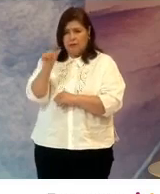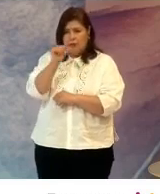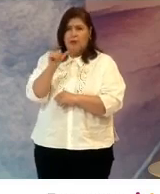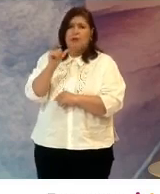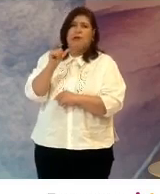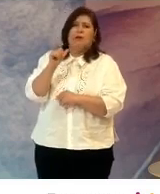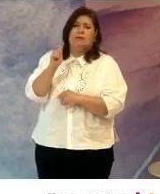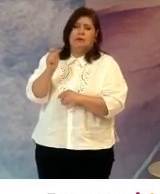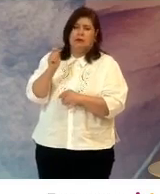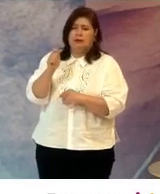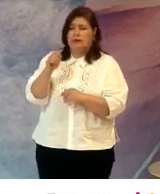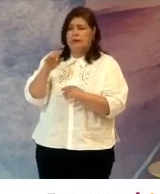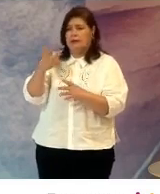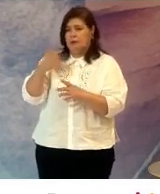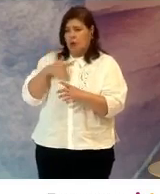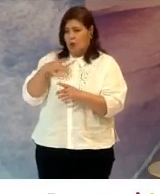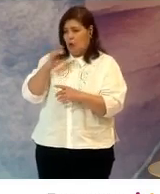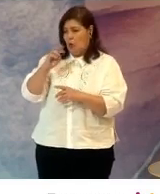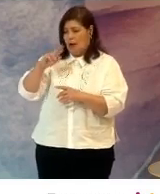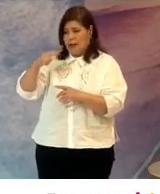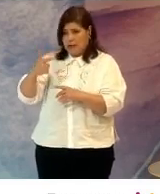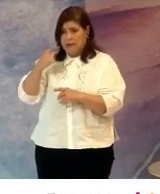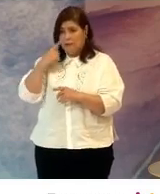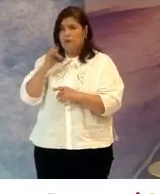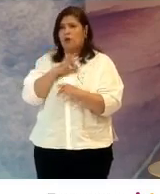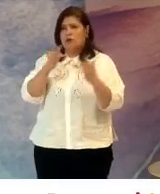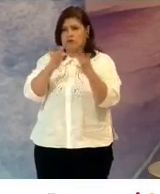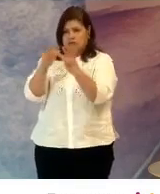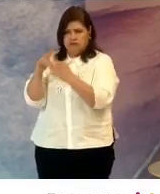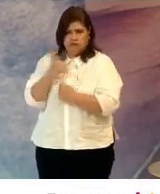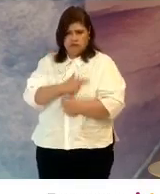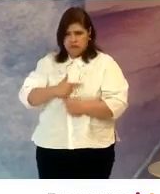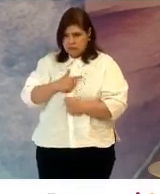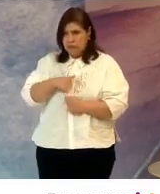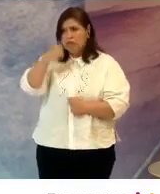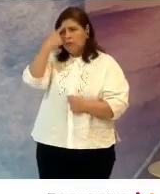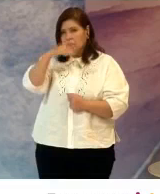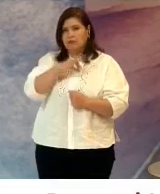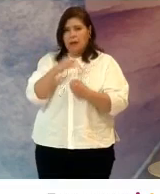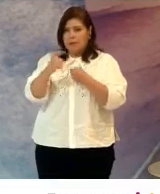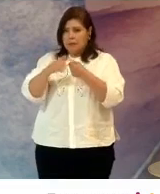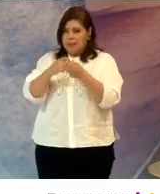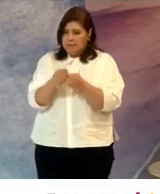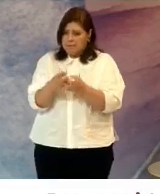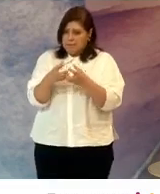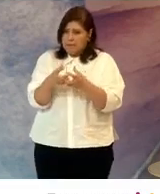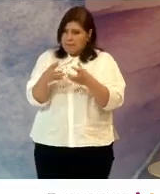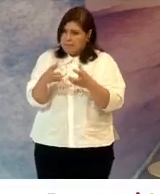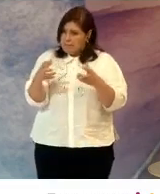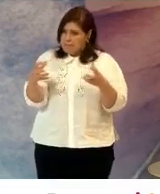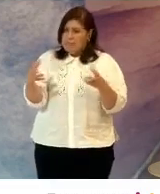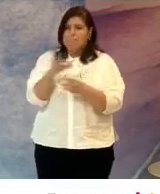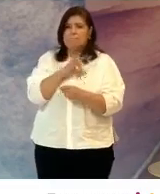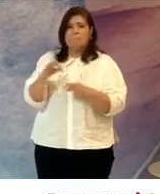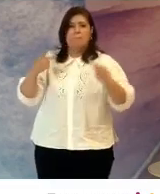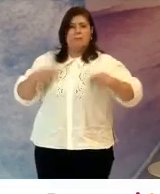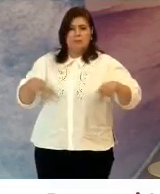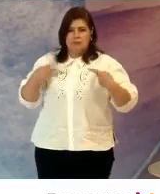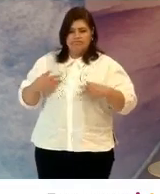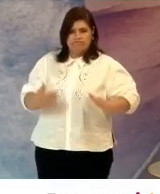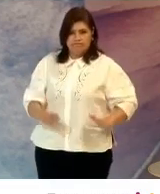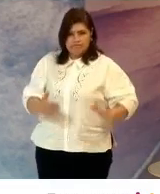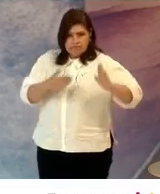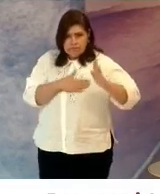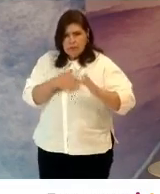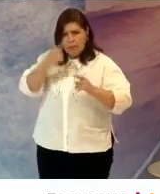laura.pastorini@presencing.org. Y nos va a encantar estar en contacto con ustedes para que vayamos siendo una tribu mucho más fuerte de personas que nos